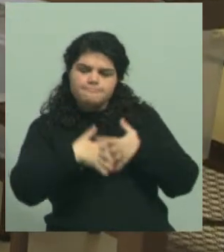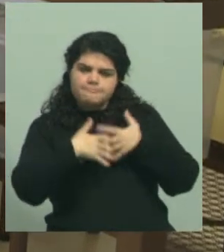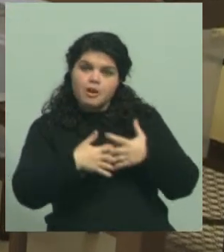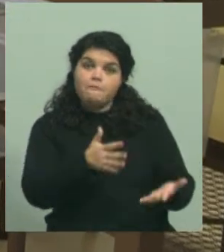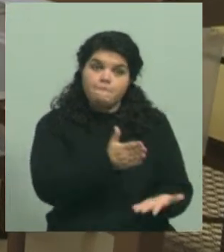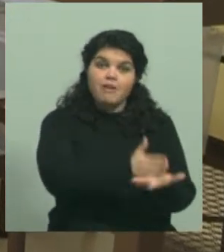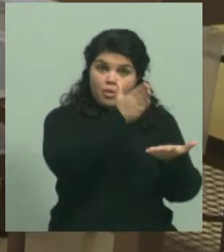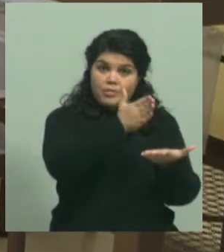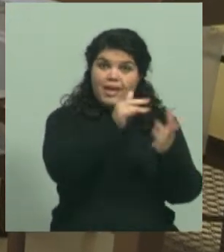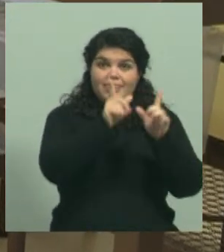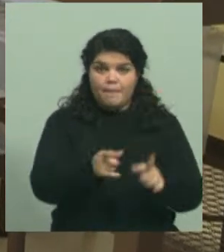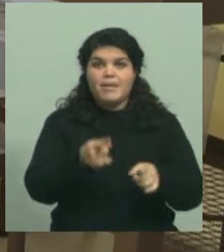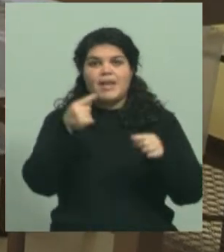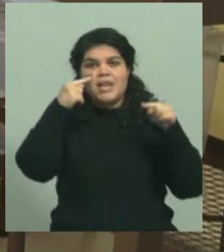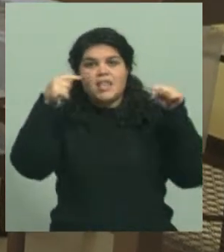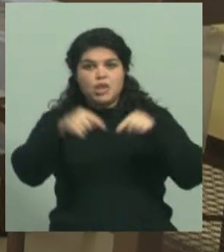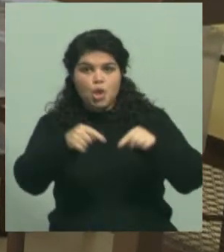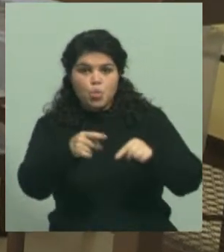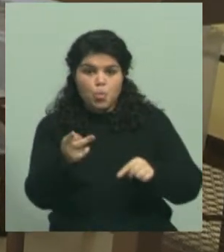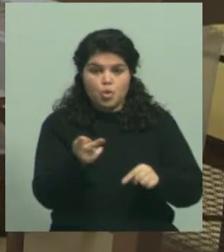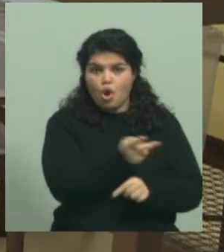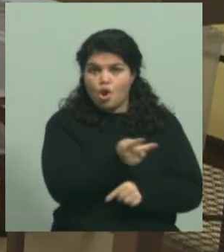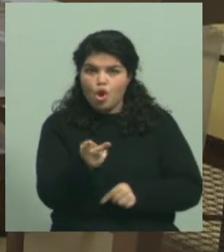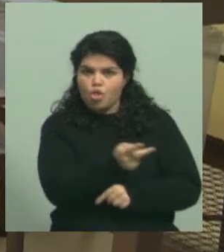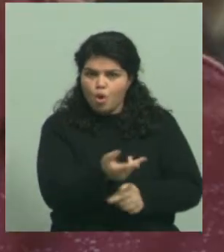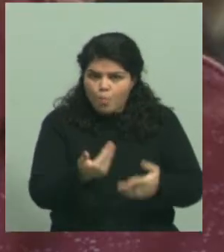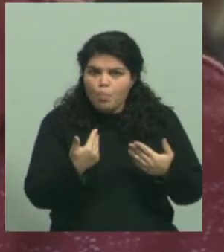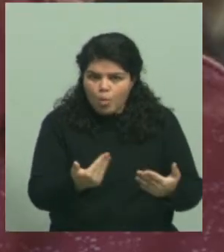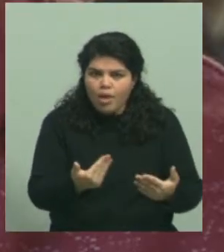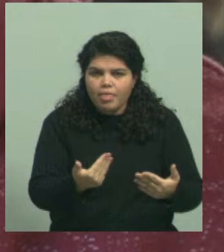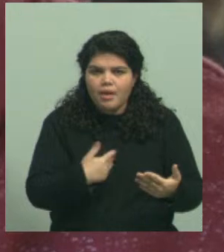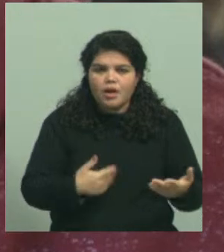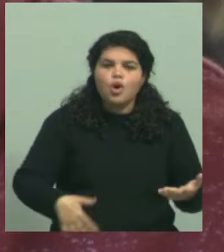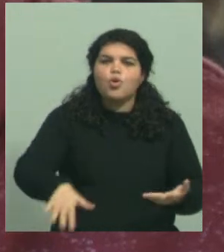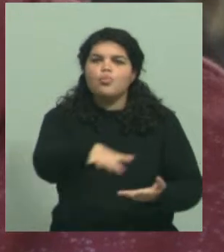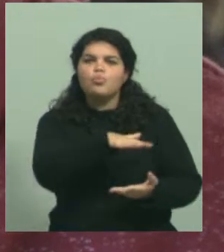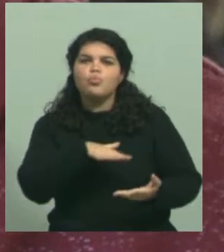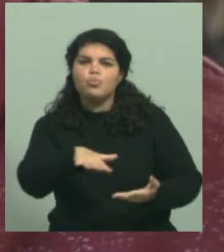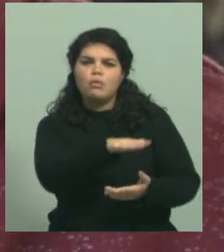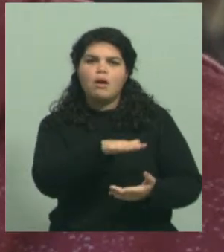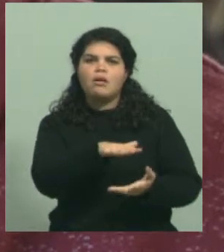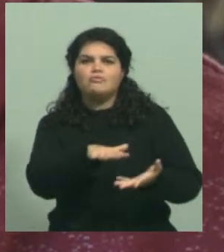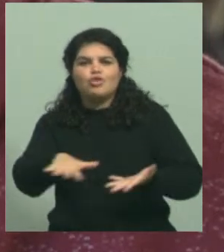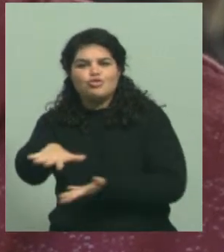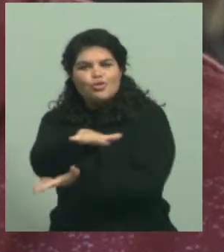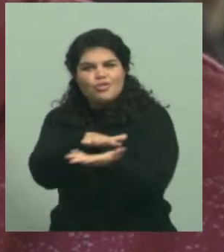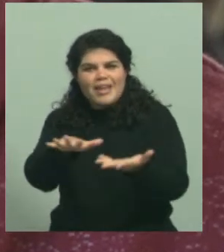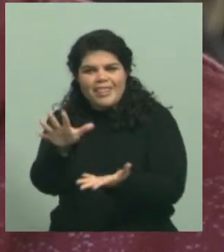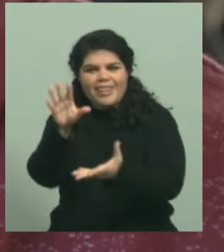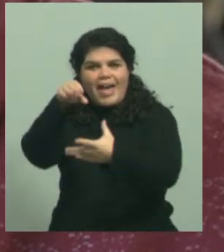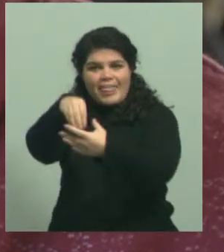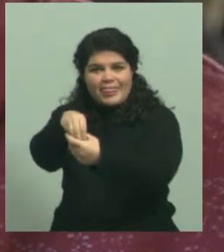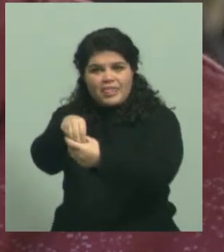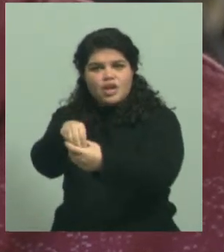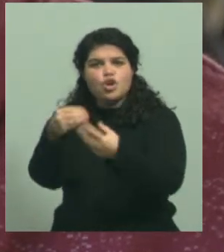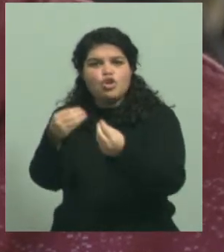/ el ICB podamos tener espacios en donde podamos contextualizar lo que está ocurriendo en la sociedad. O sea, que la